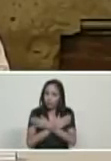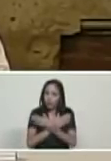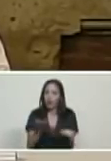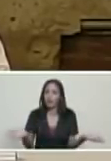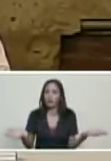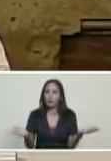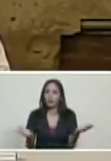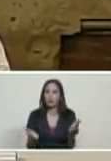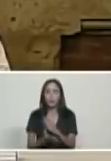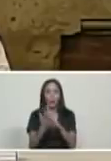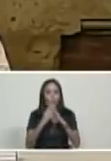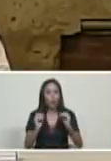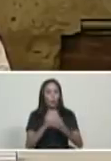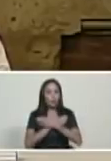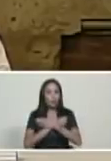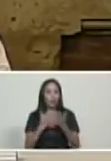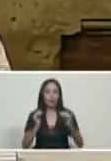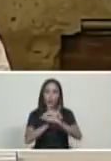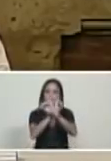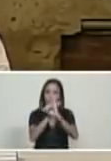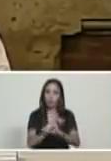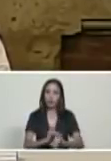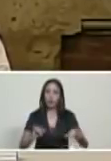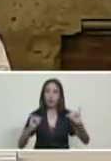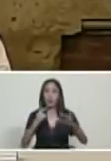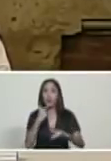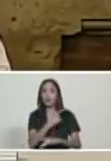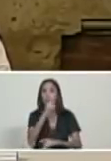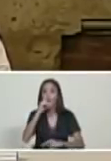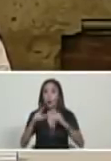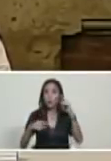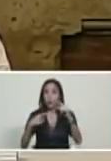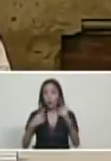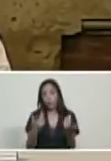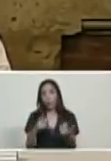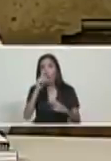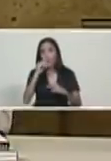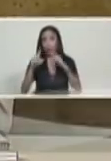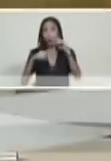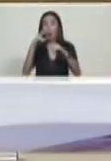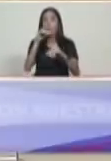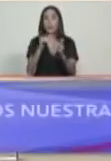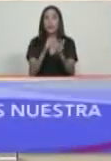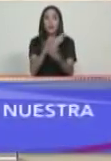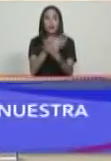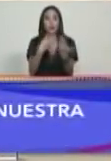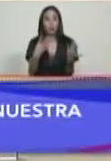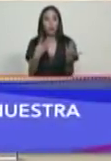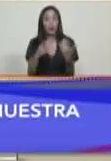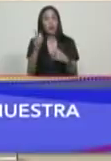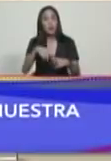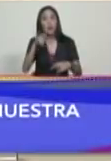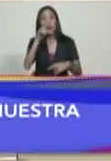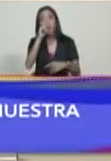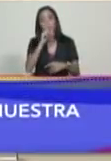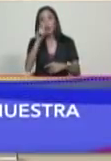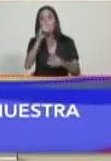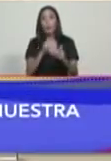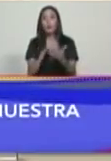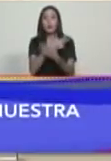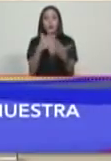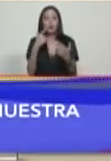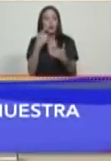podamos abrazar y para decirle al año 2018, año 2018, gracias por todo lo que nos